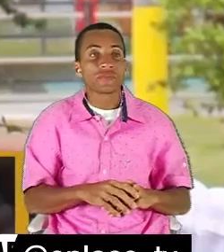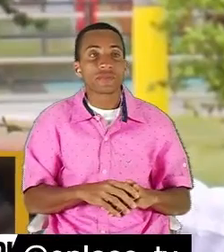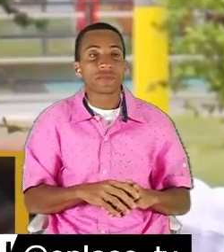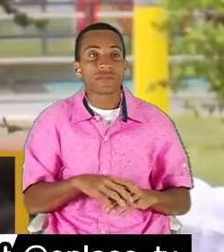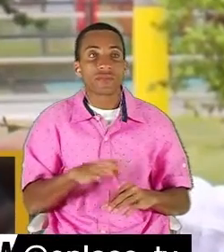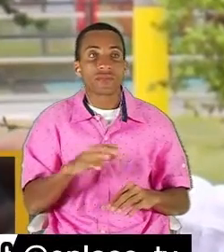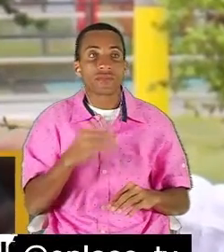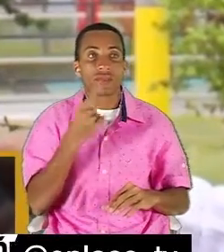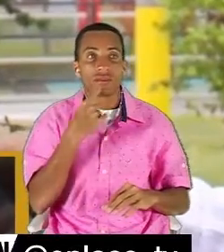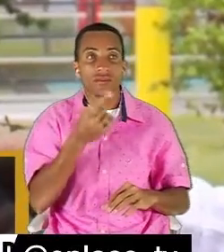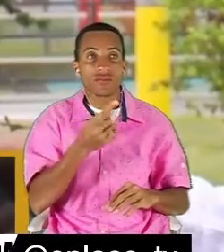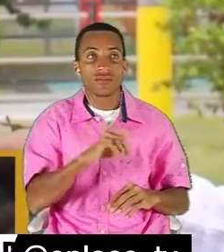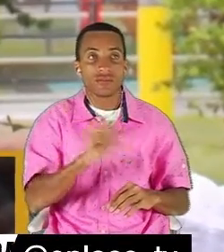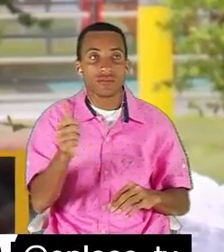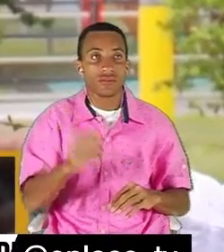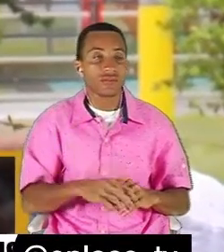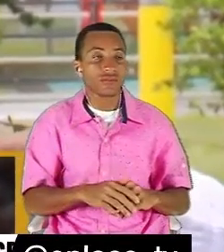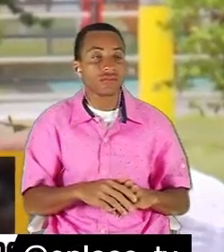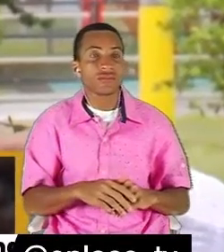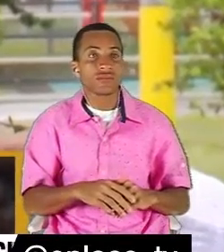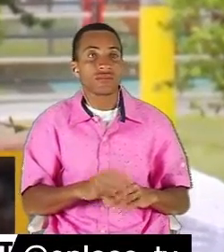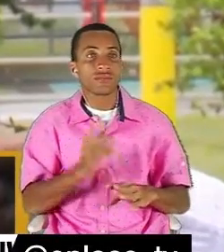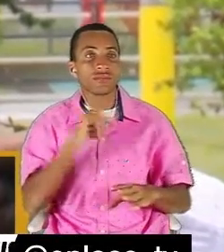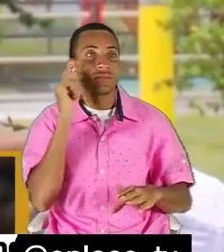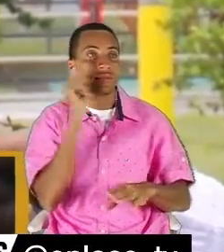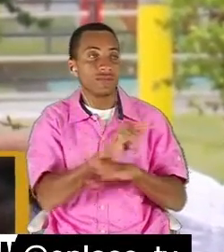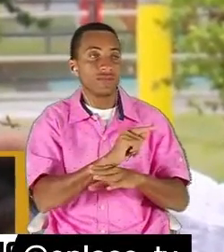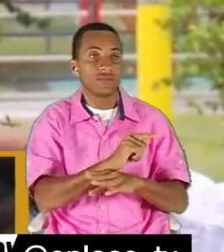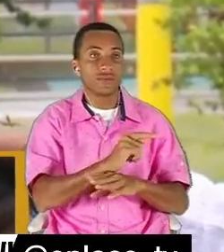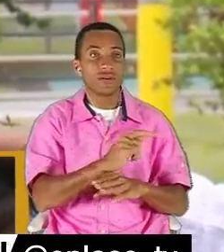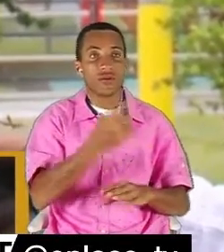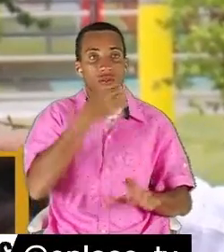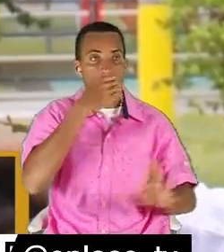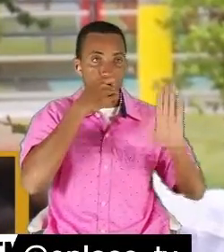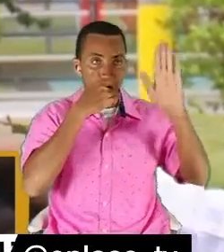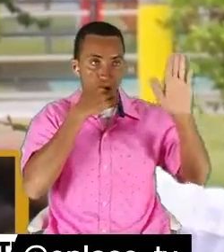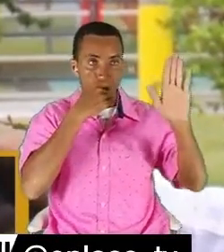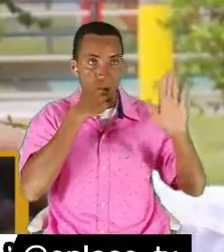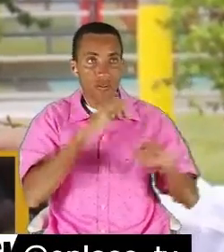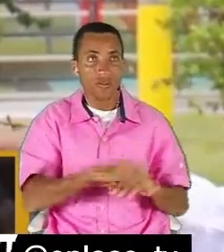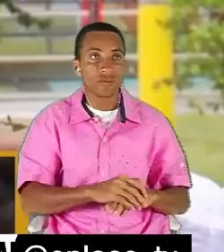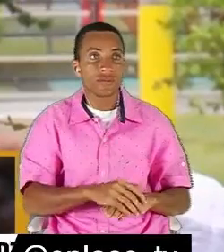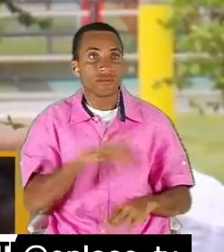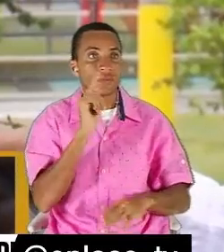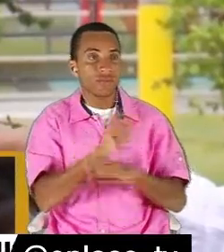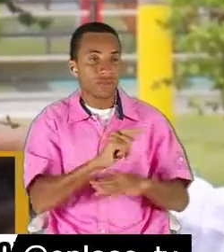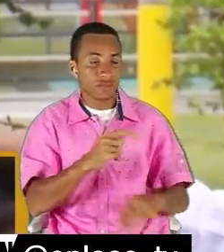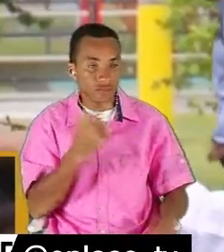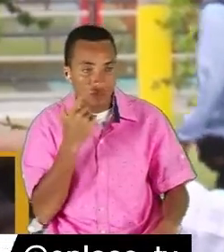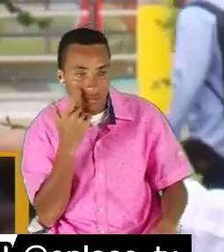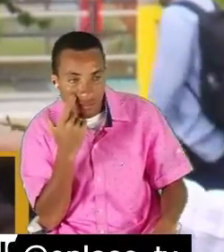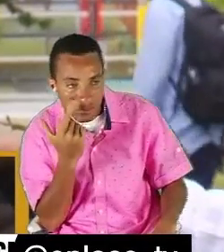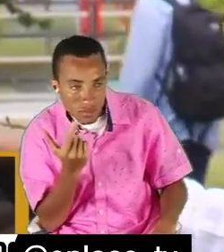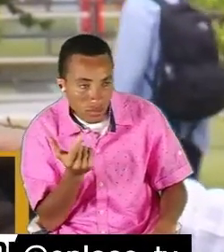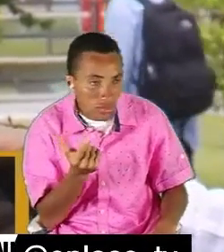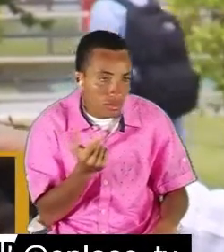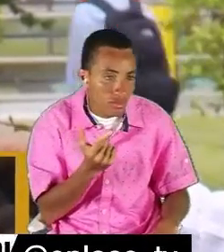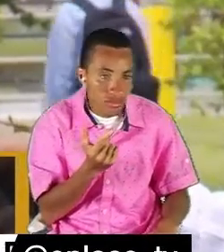le había lanzado una ofensa a Dal Pérez y le llamó la atención y observó que su vehículo no